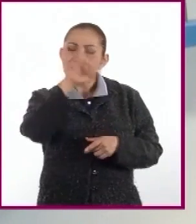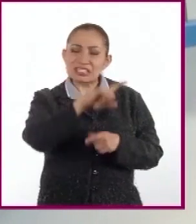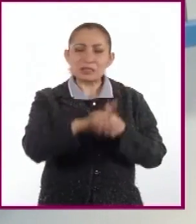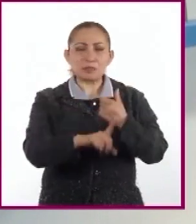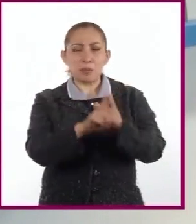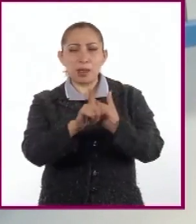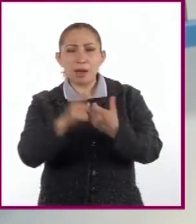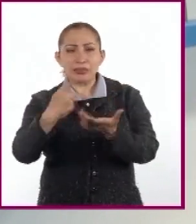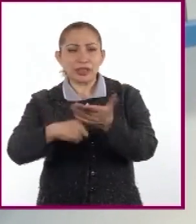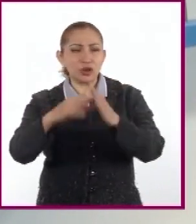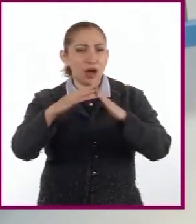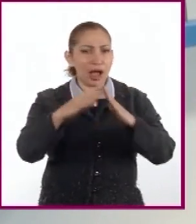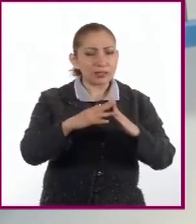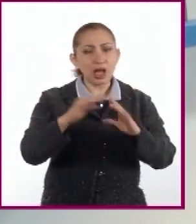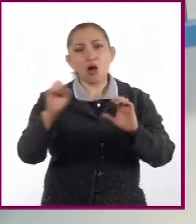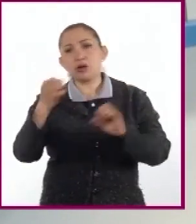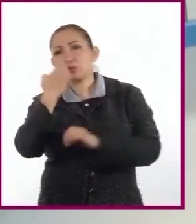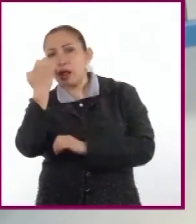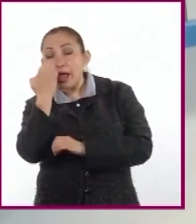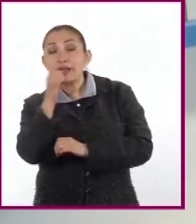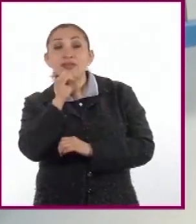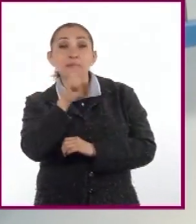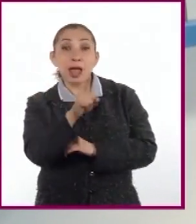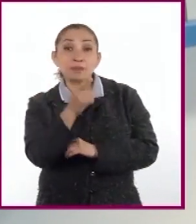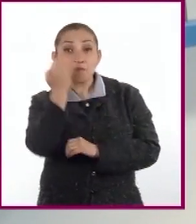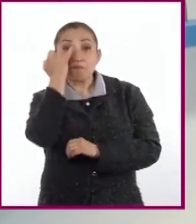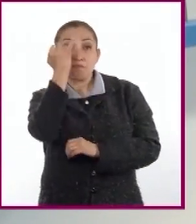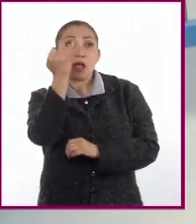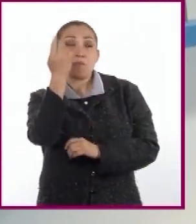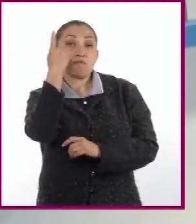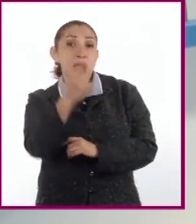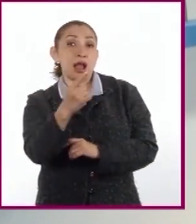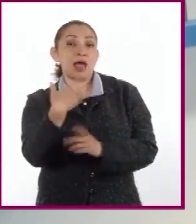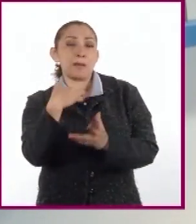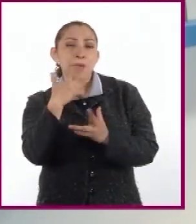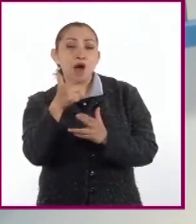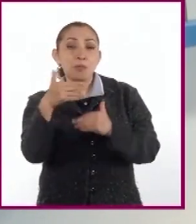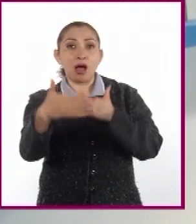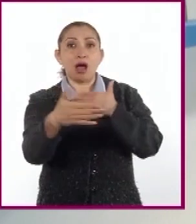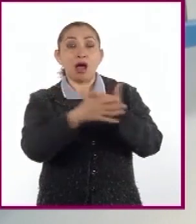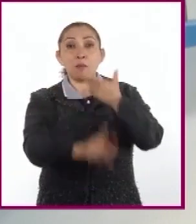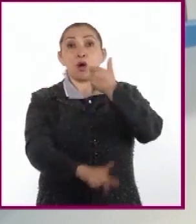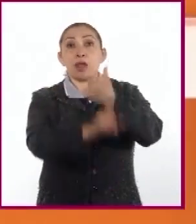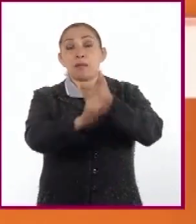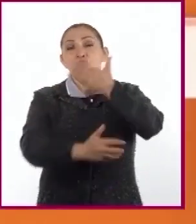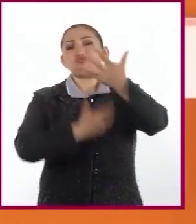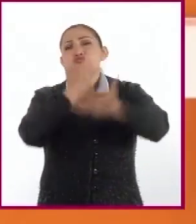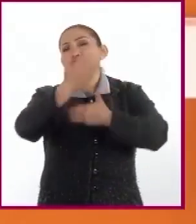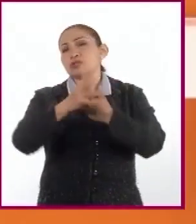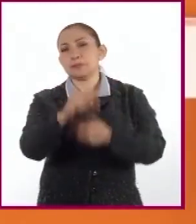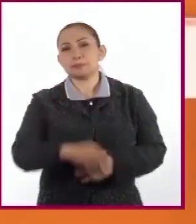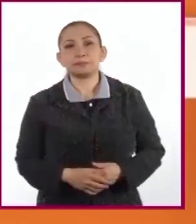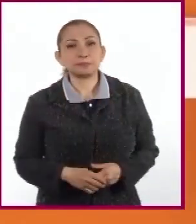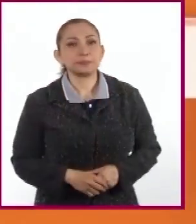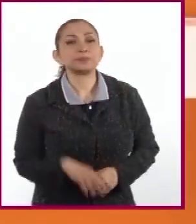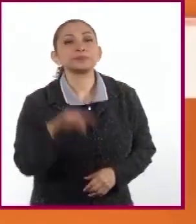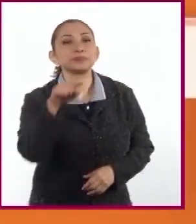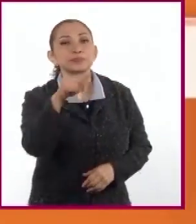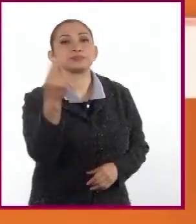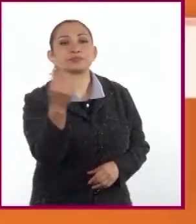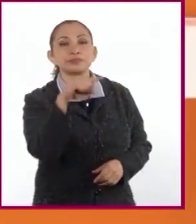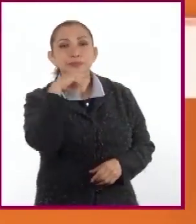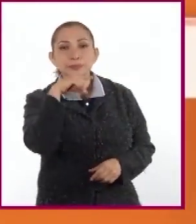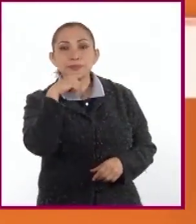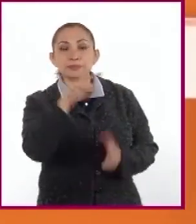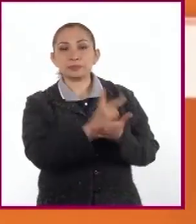en la casa y la escuela, así como proponer estrategias para no llegar a un conflicto. Necesitarán un lápiz